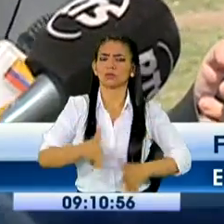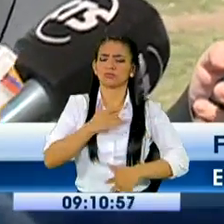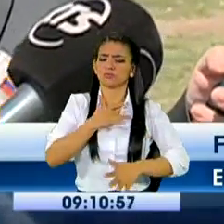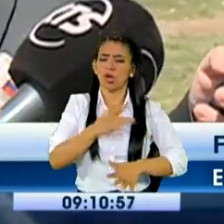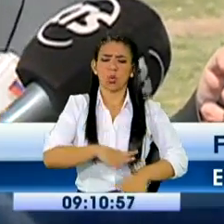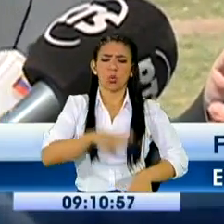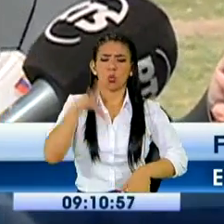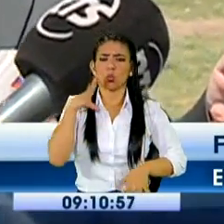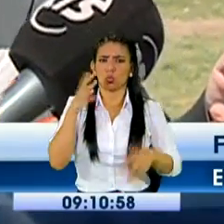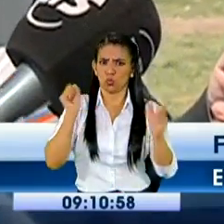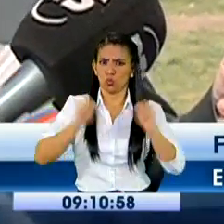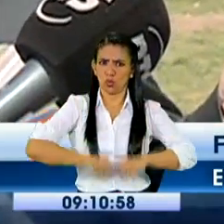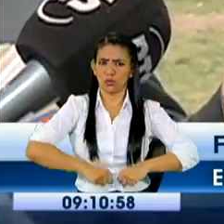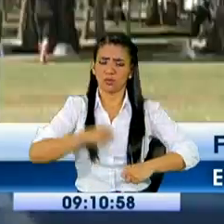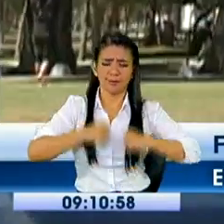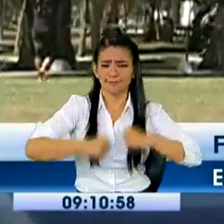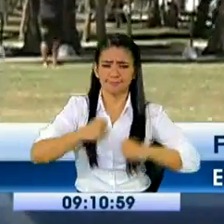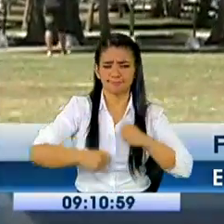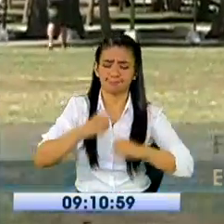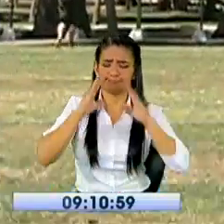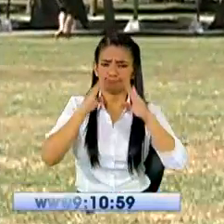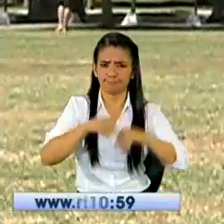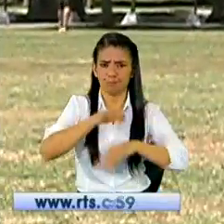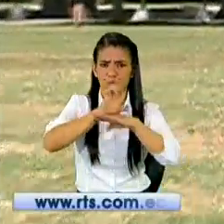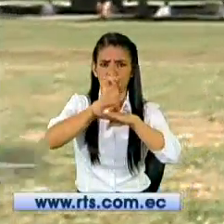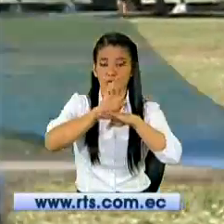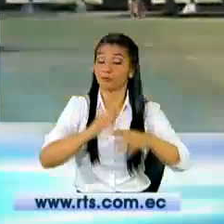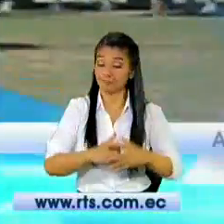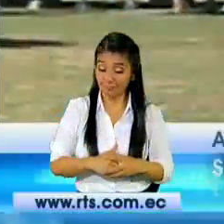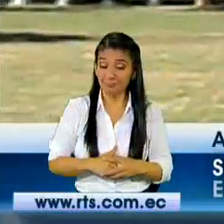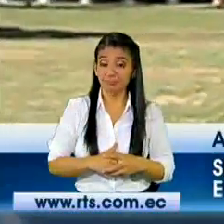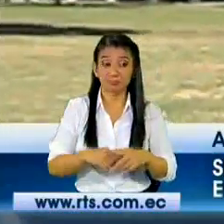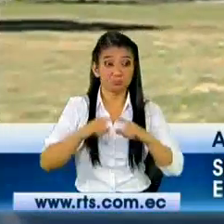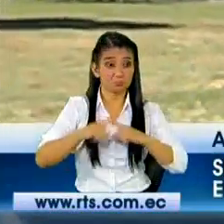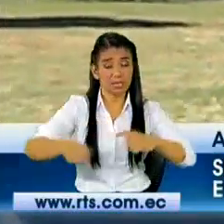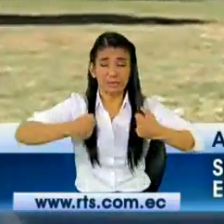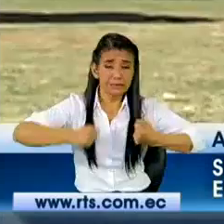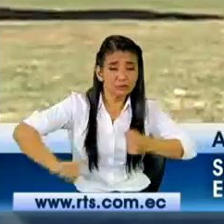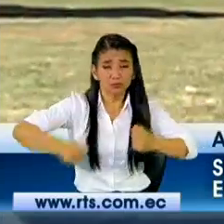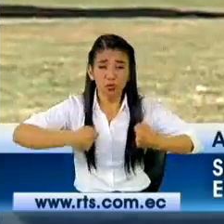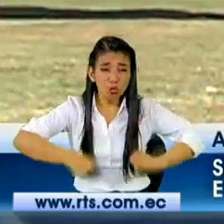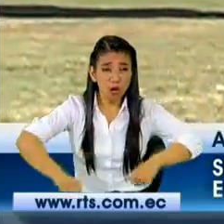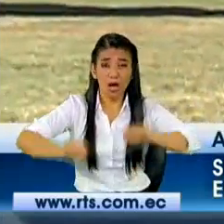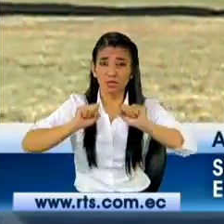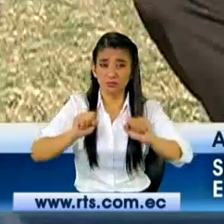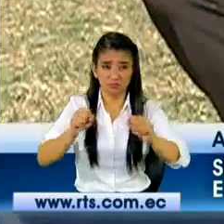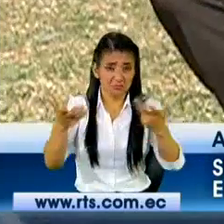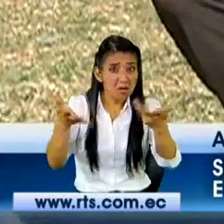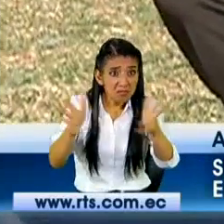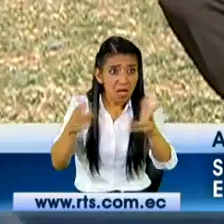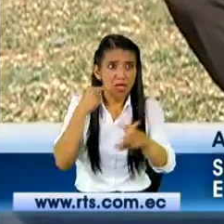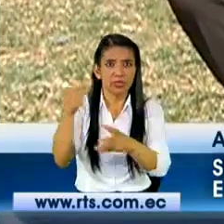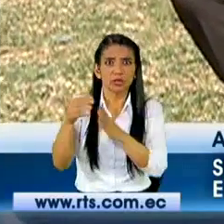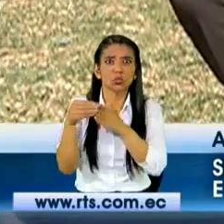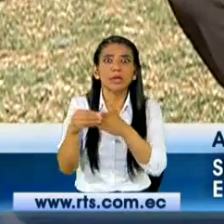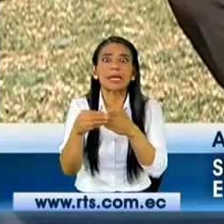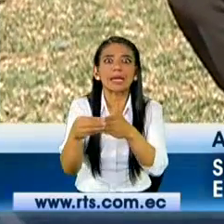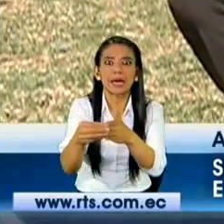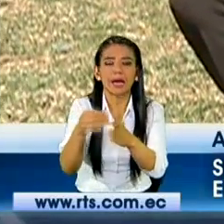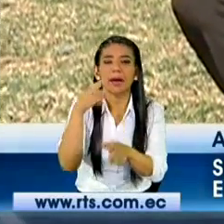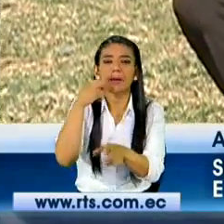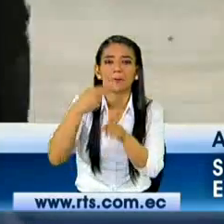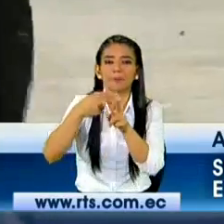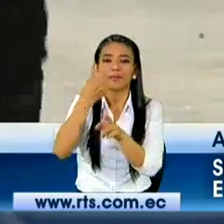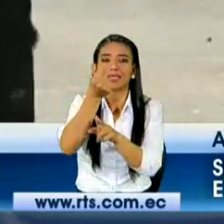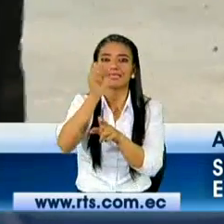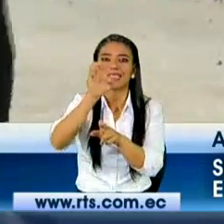orgullo nacional de correr por su país. Sin embargo, este esfuerzo no sería lo mismo sin la ayuda de su guía. Sebastián, que también